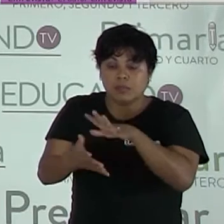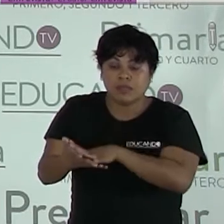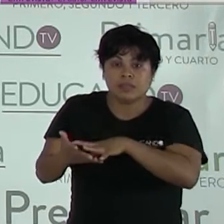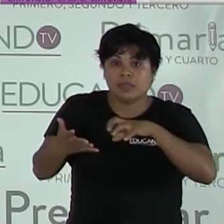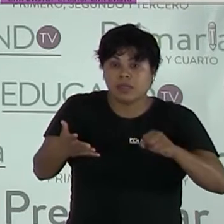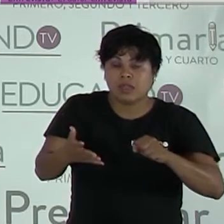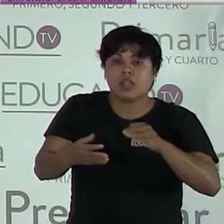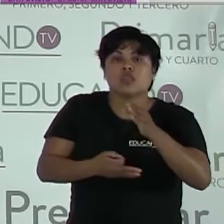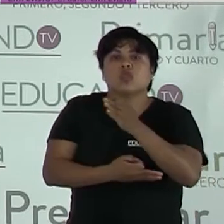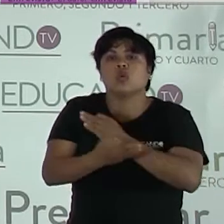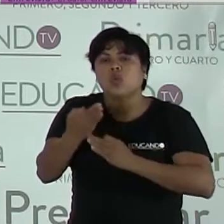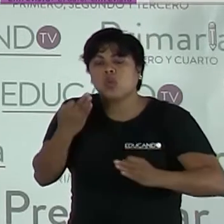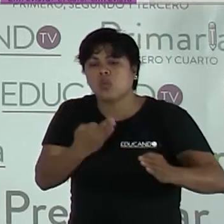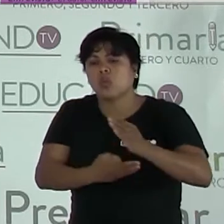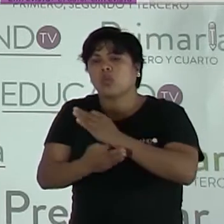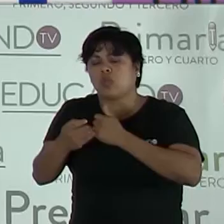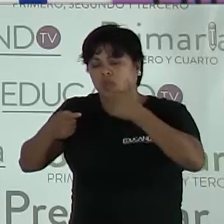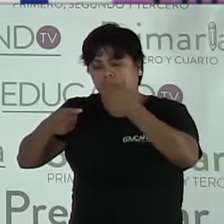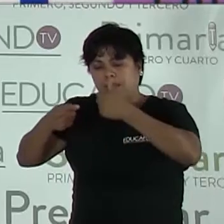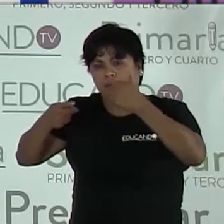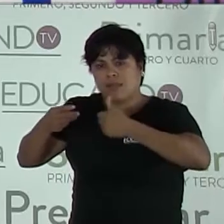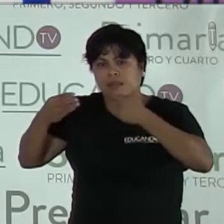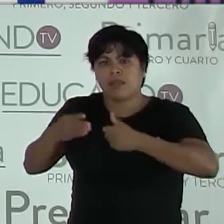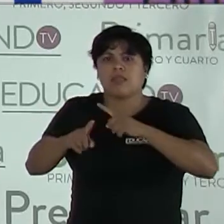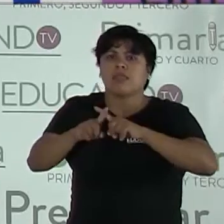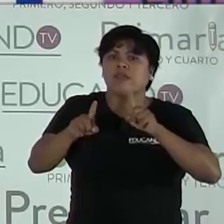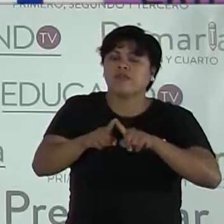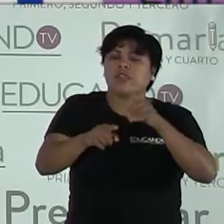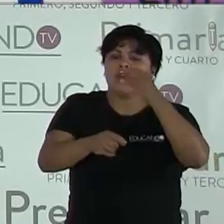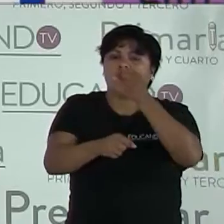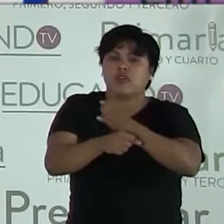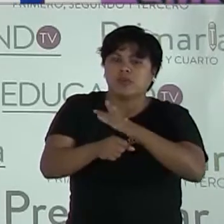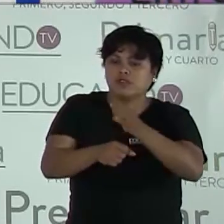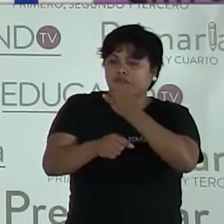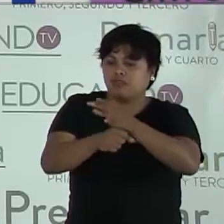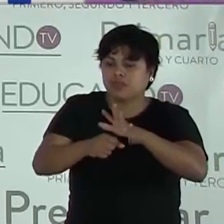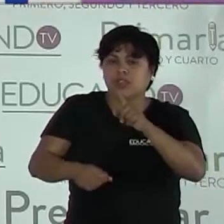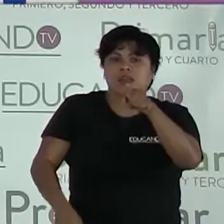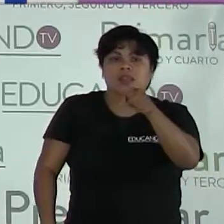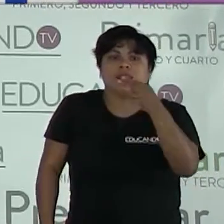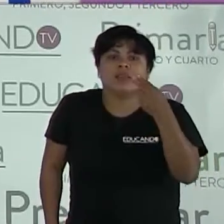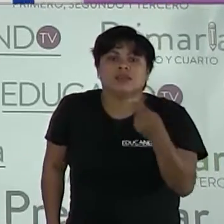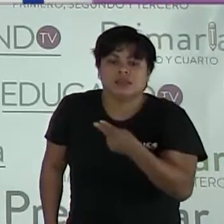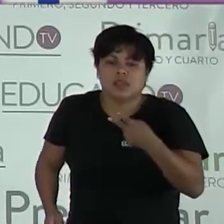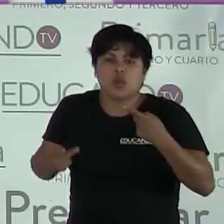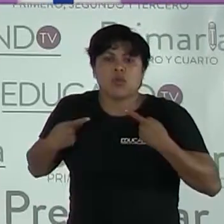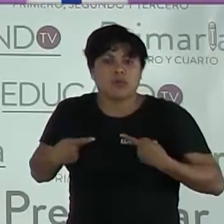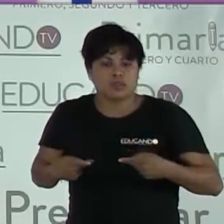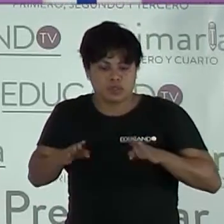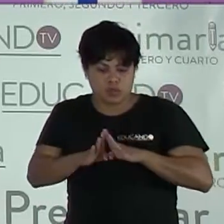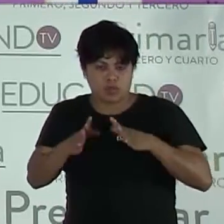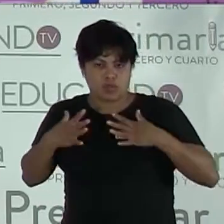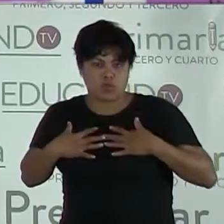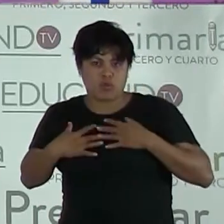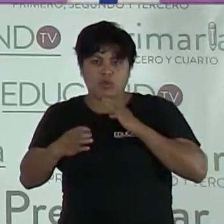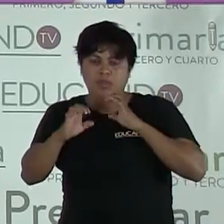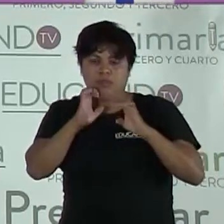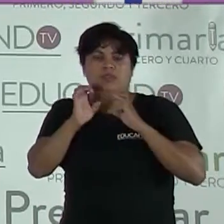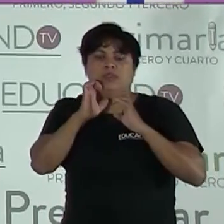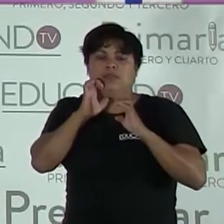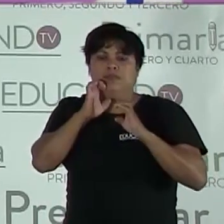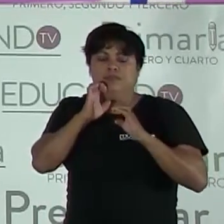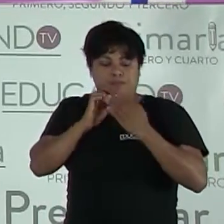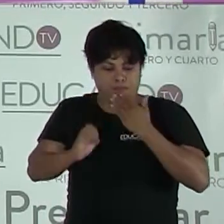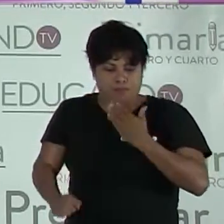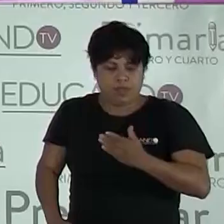sacar todo y cada una de las informaciones que necesita él como entrevistador. Muy